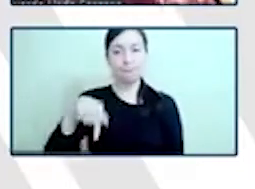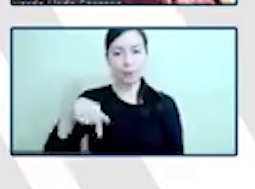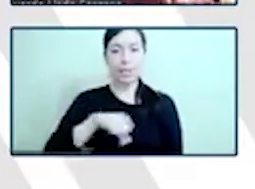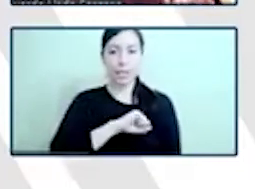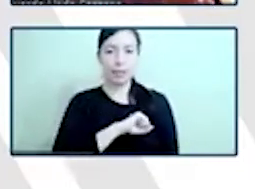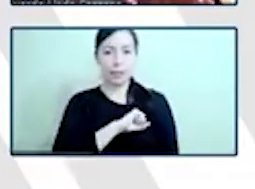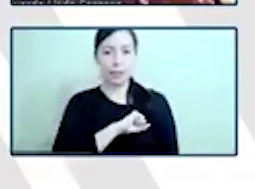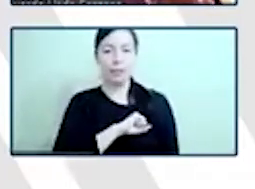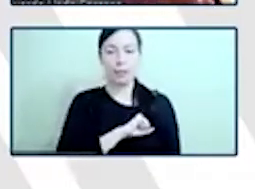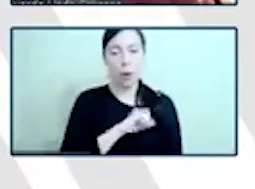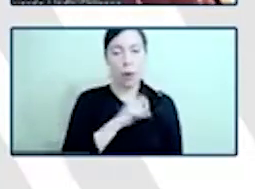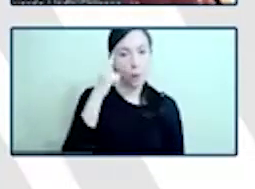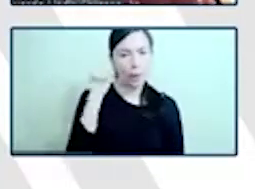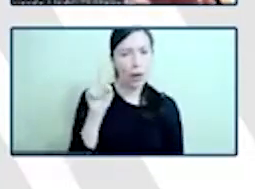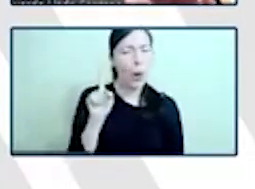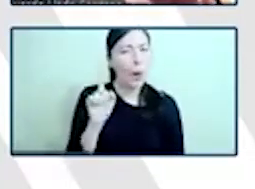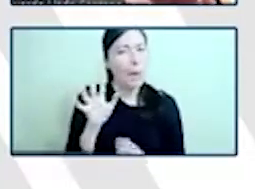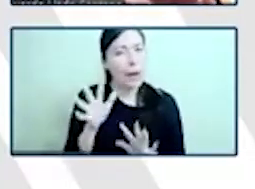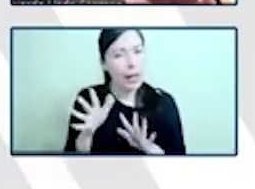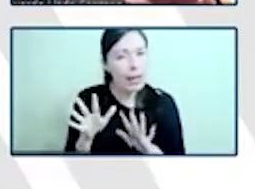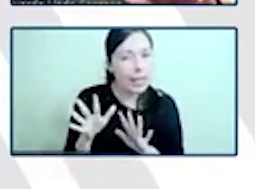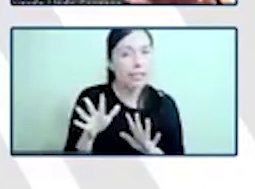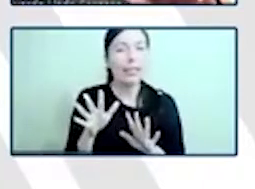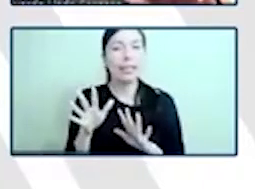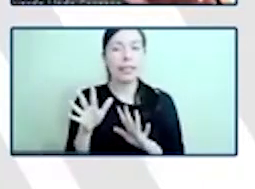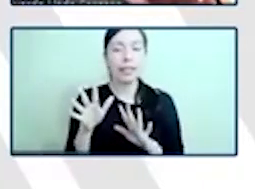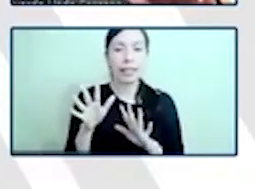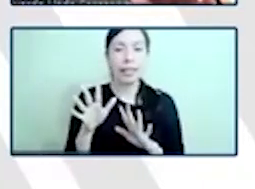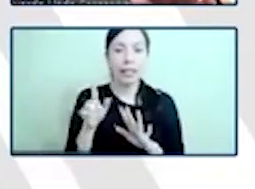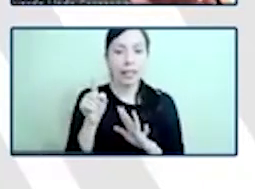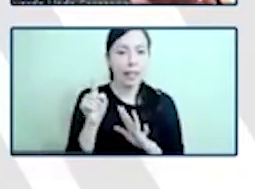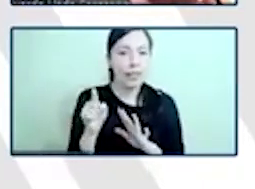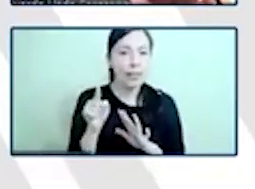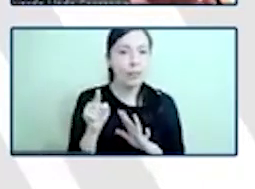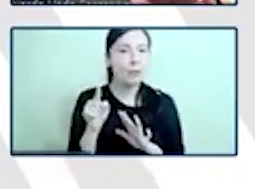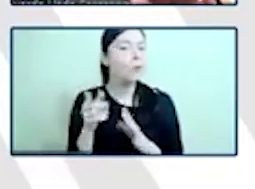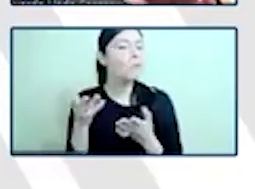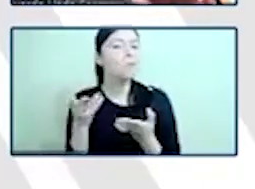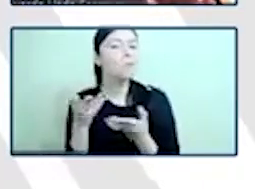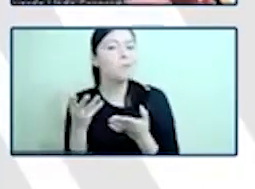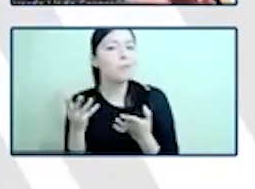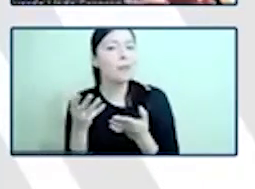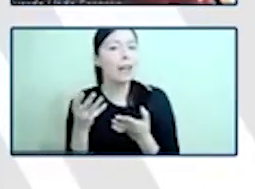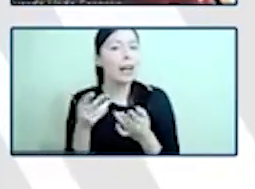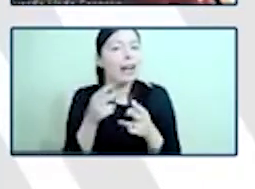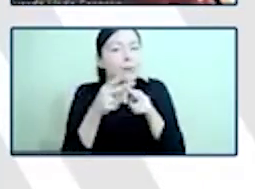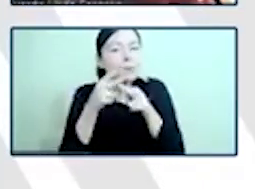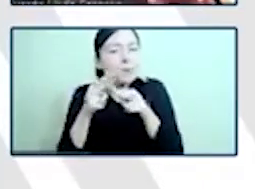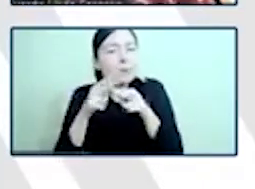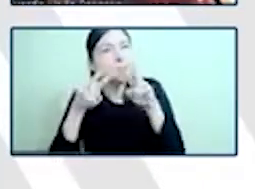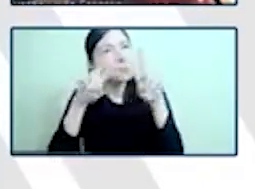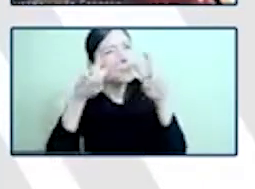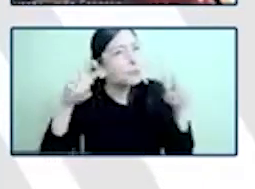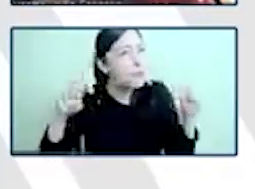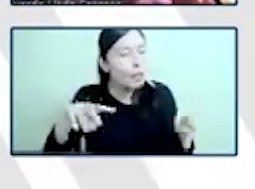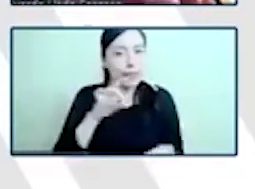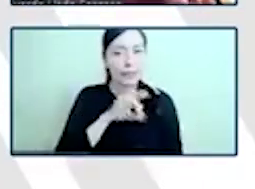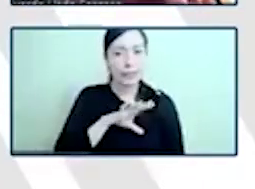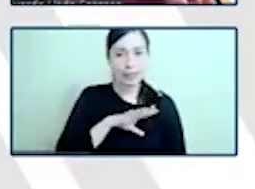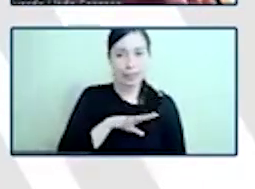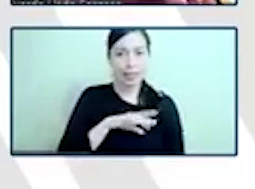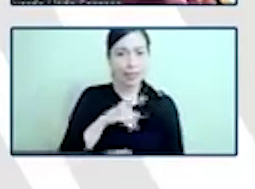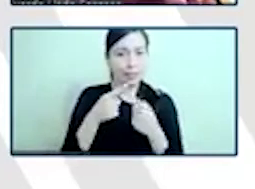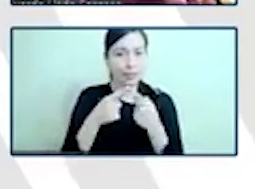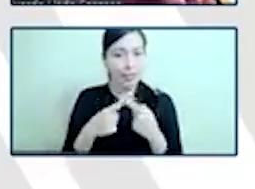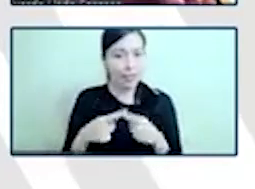parece hasta donde yo sé, que esto no dio lugar a acciones de observación distribuidas en el país, a diferencia